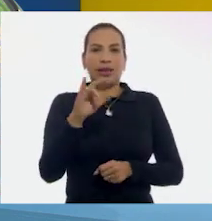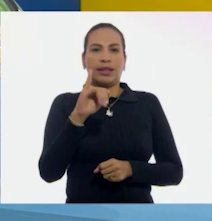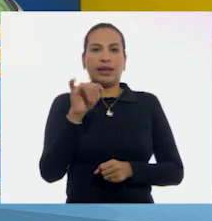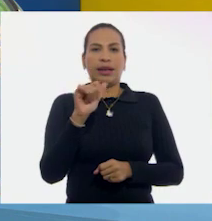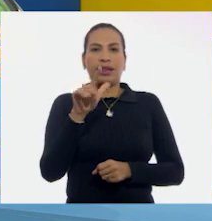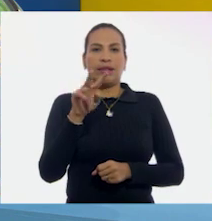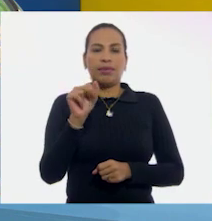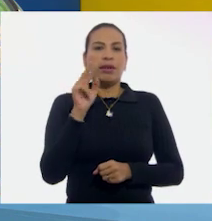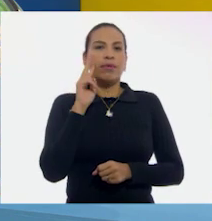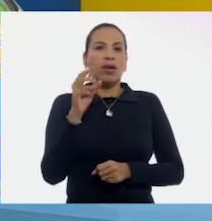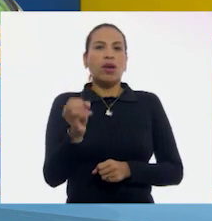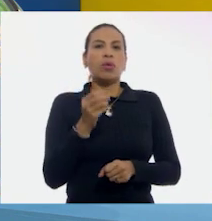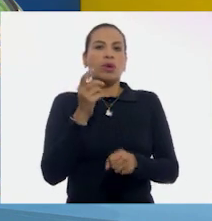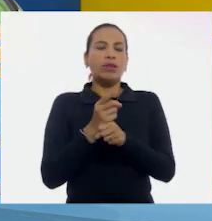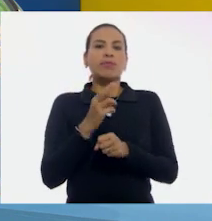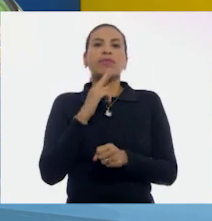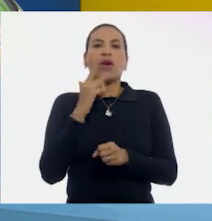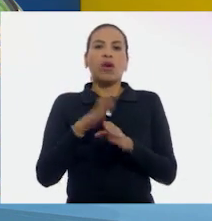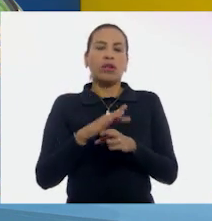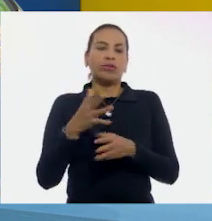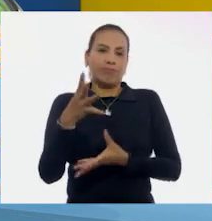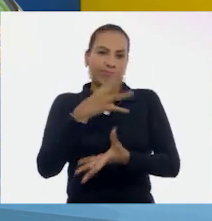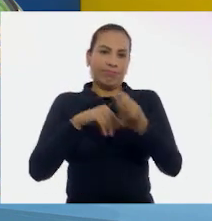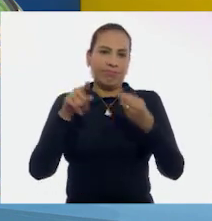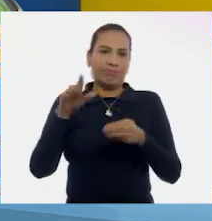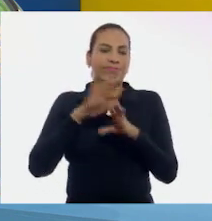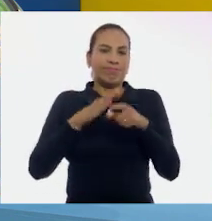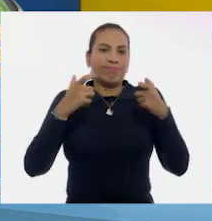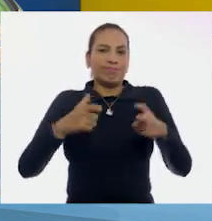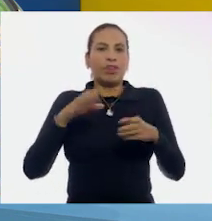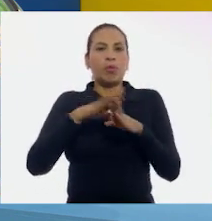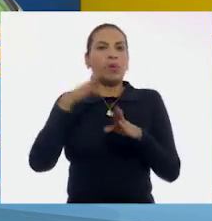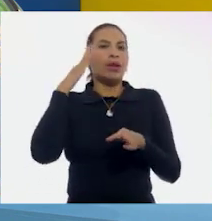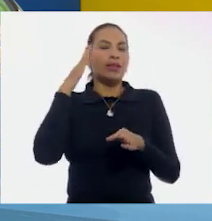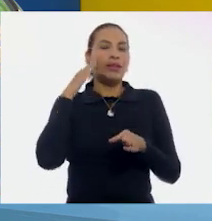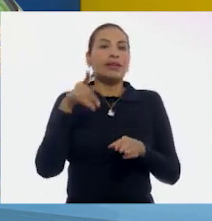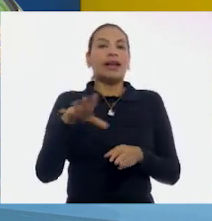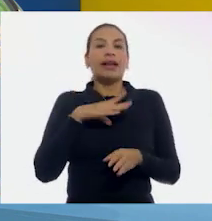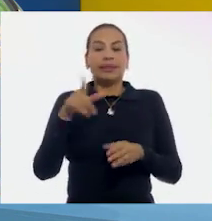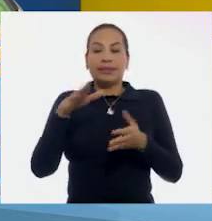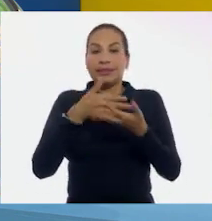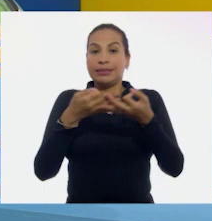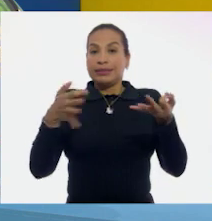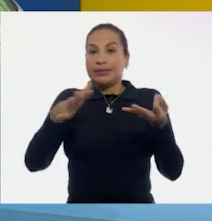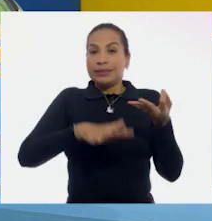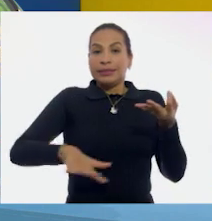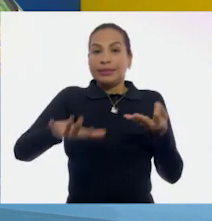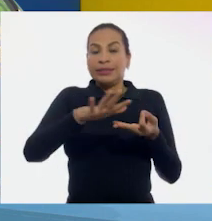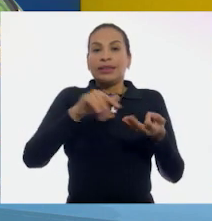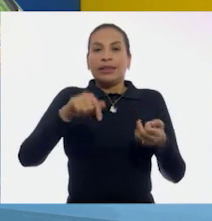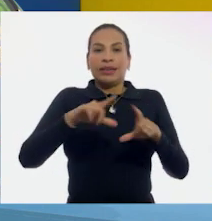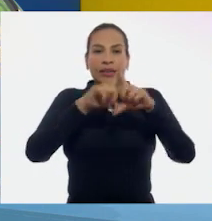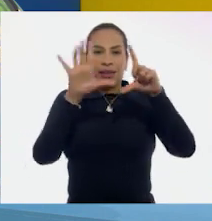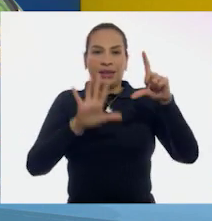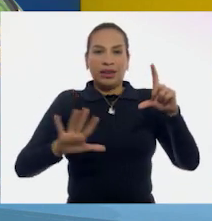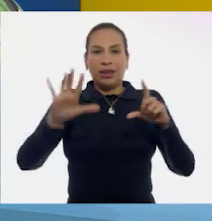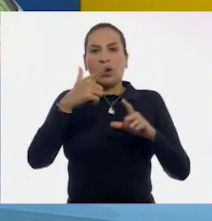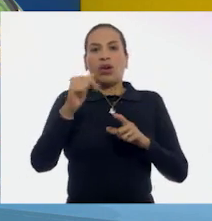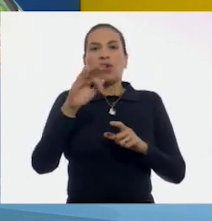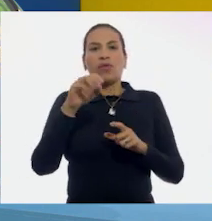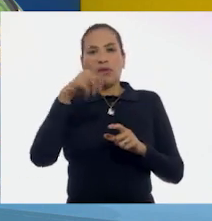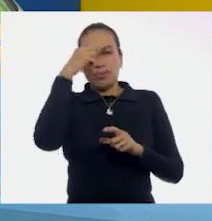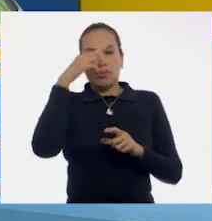vieron la oportunidad de enriquecerse con un nuevo líder. Estaban convencidos que tierra adentro de las costas del Golfo de México